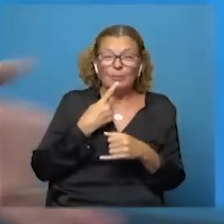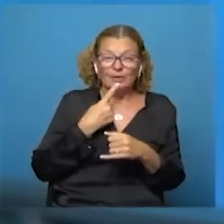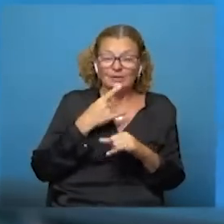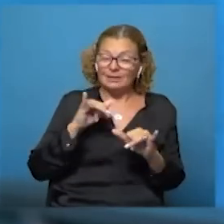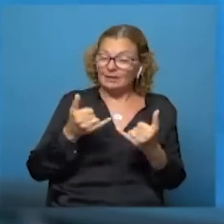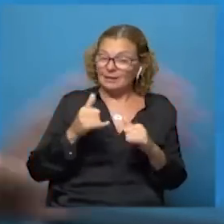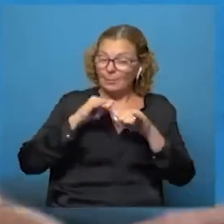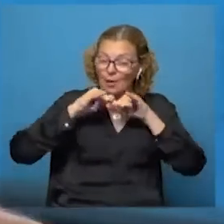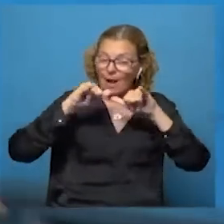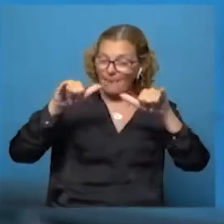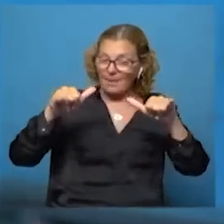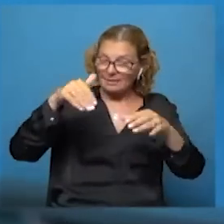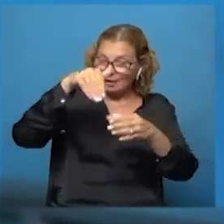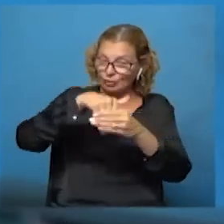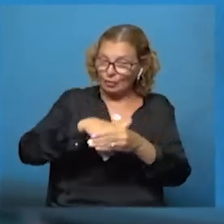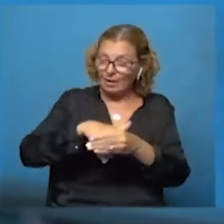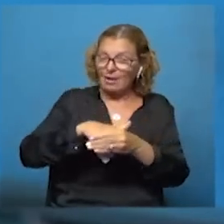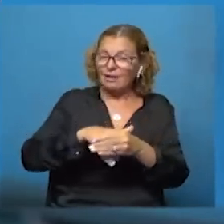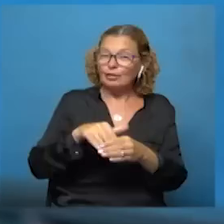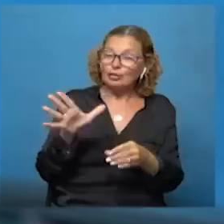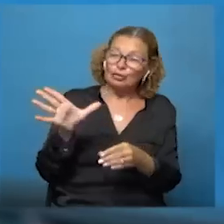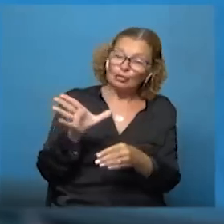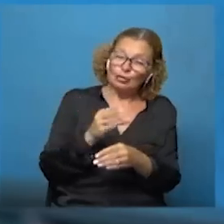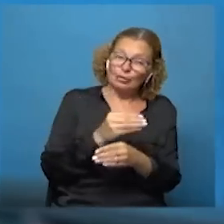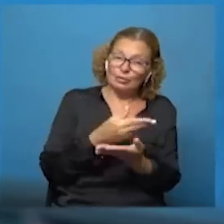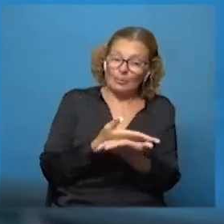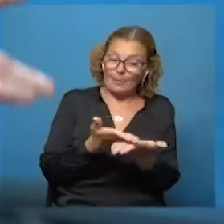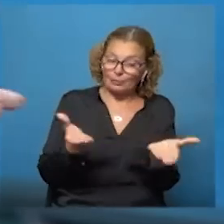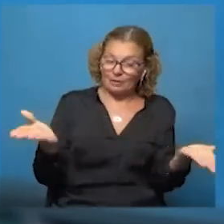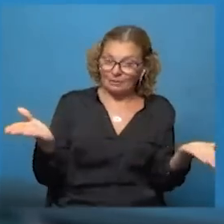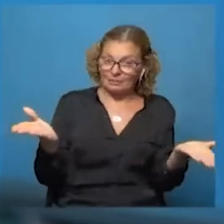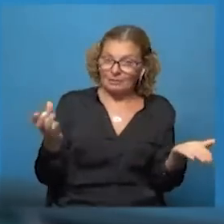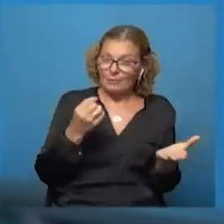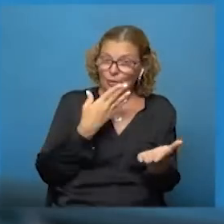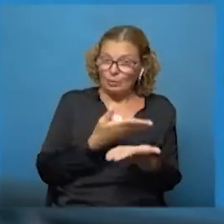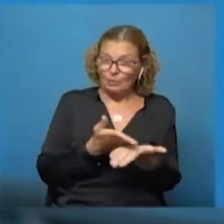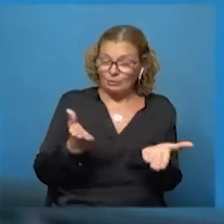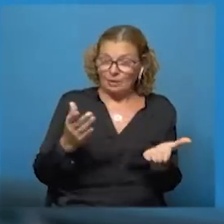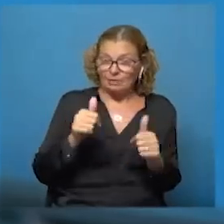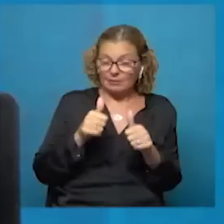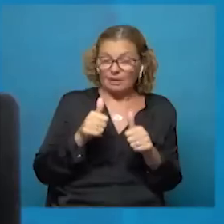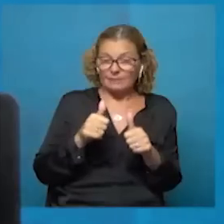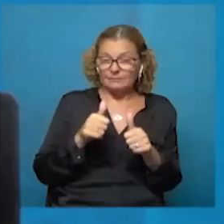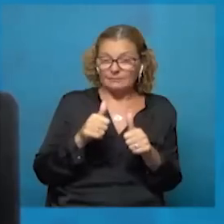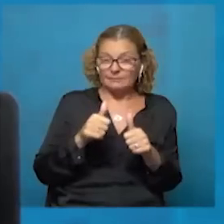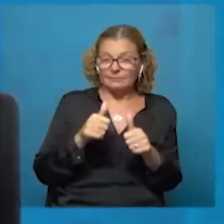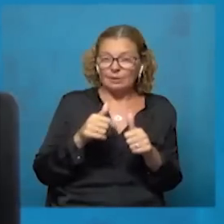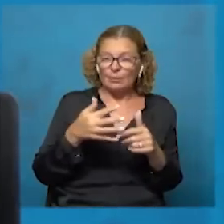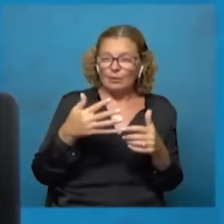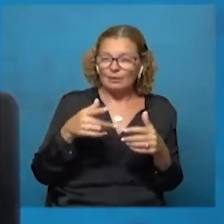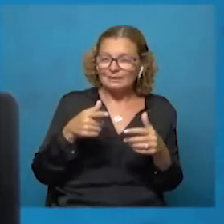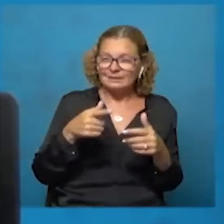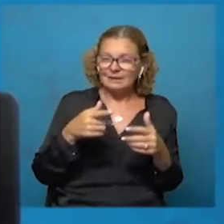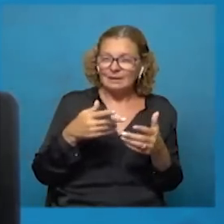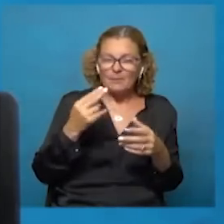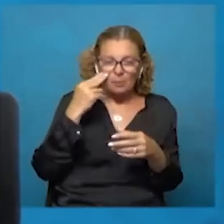estamos en campaña electoral y todo esto es para mostrar y Bueno mostrarlo está bien Ahora en ese abordaje integral no de